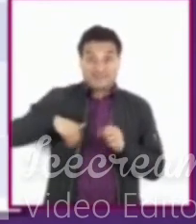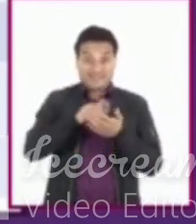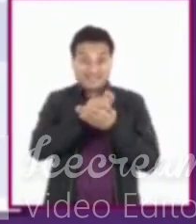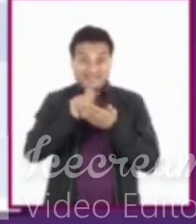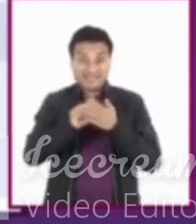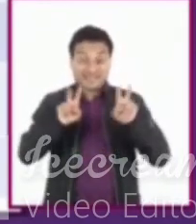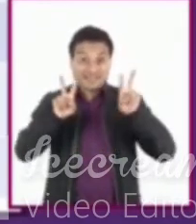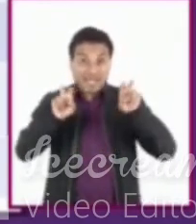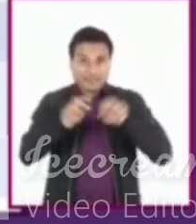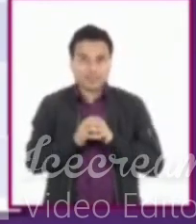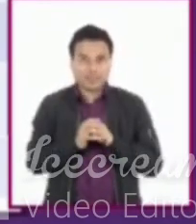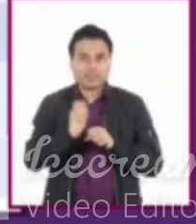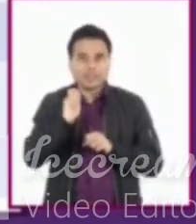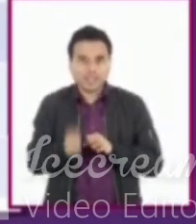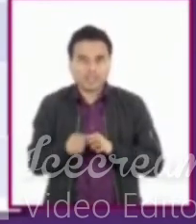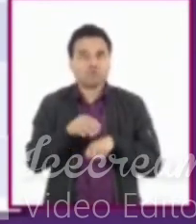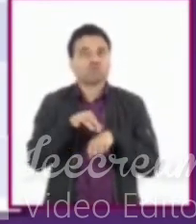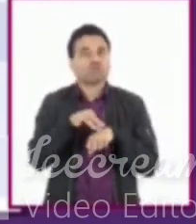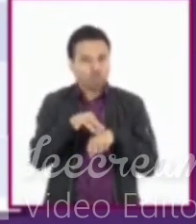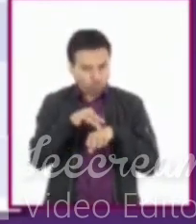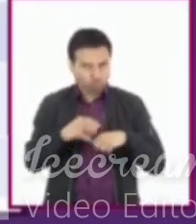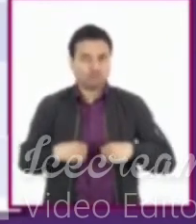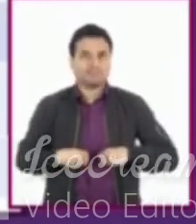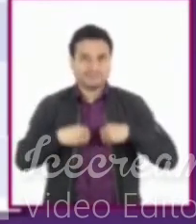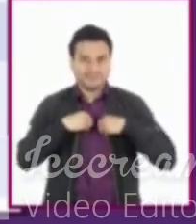de algo que sucede en la realidad.